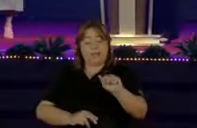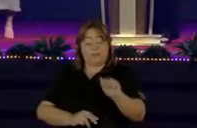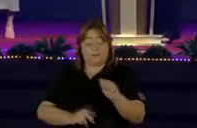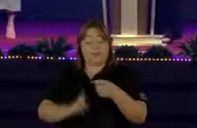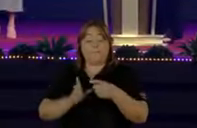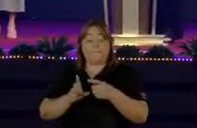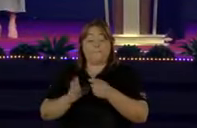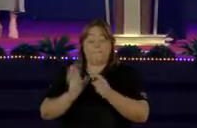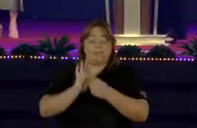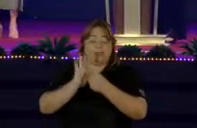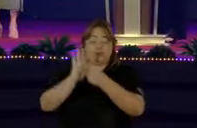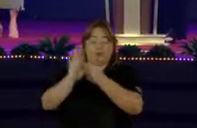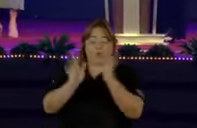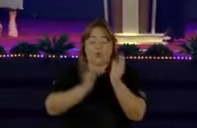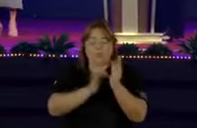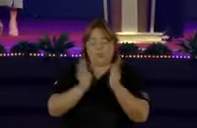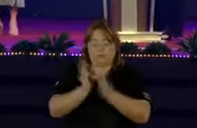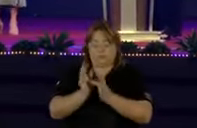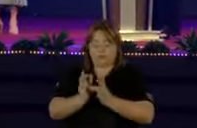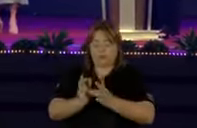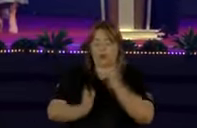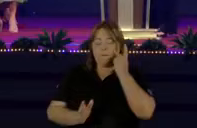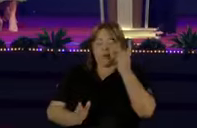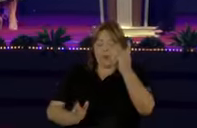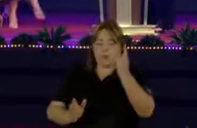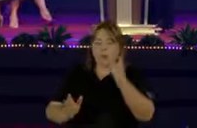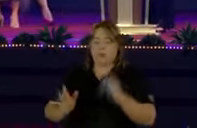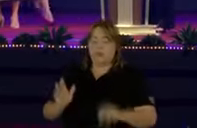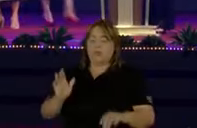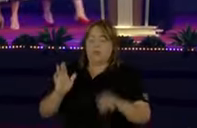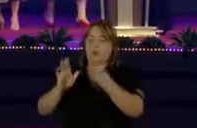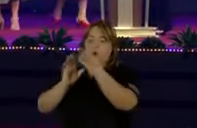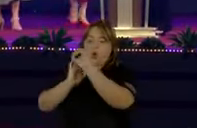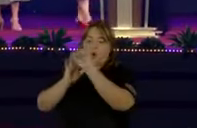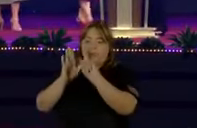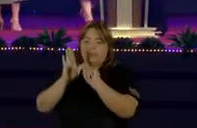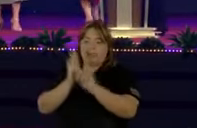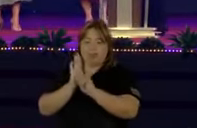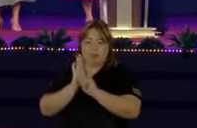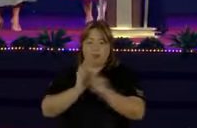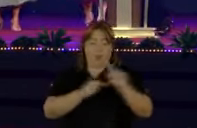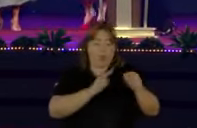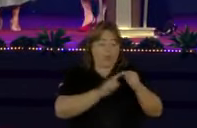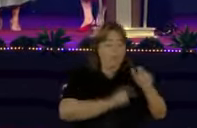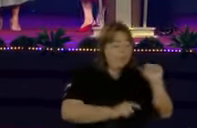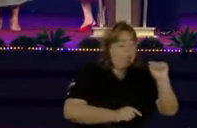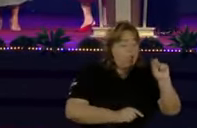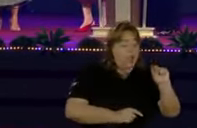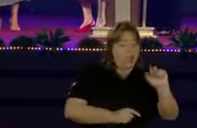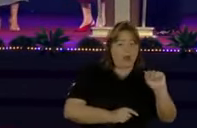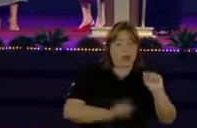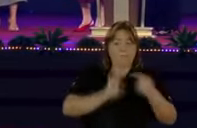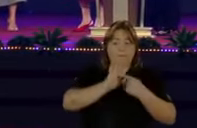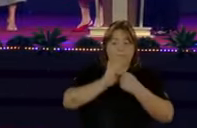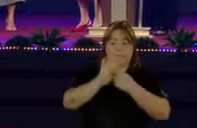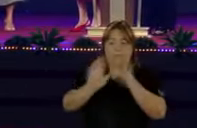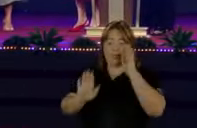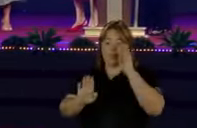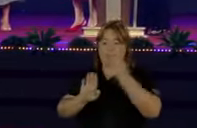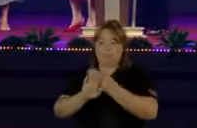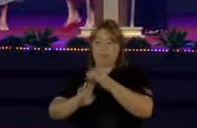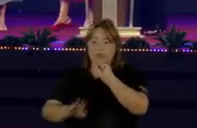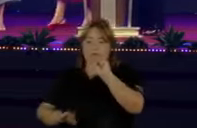también vemos en el Antiguo Testamento a Ana dedicando a su hijo Samuel. Así hoy nosotros